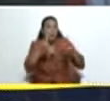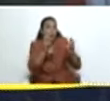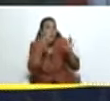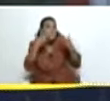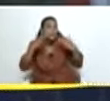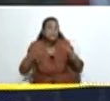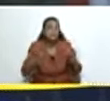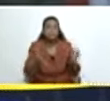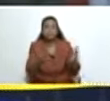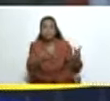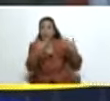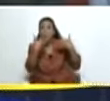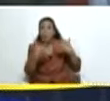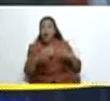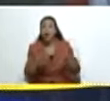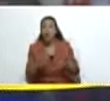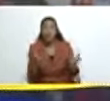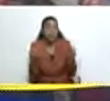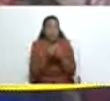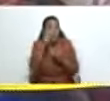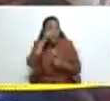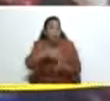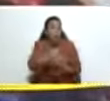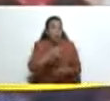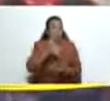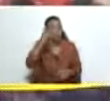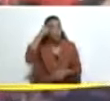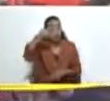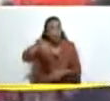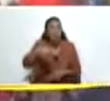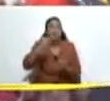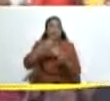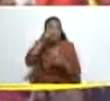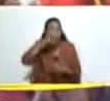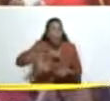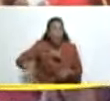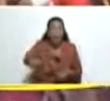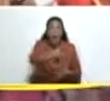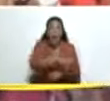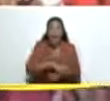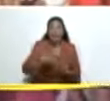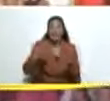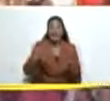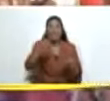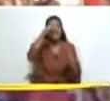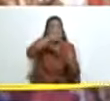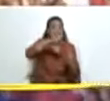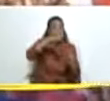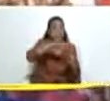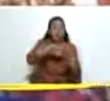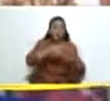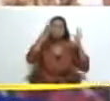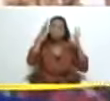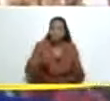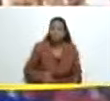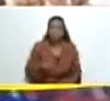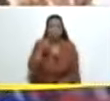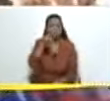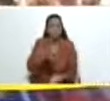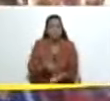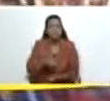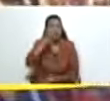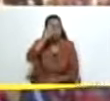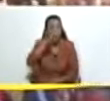había, y ahí estuvimos junto a ese pueblo, hoy está aquí este pueblo del estado Táchira con seguridad. Cada